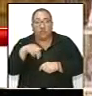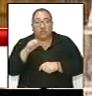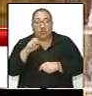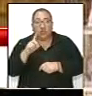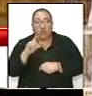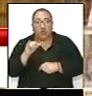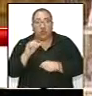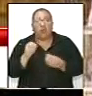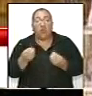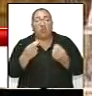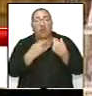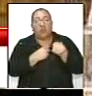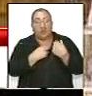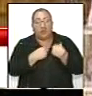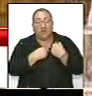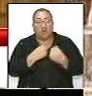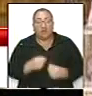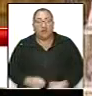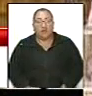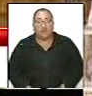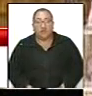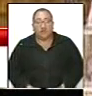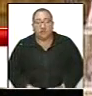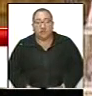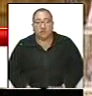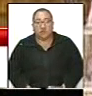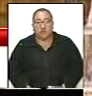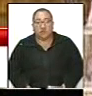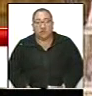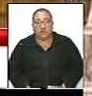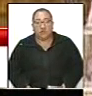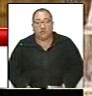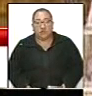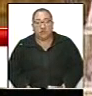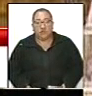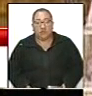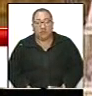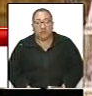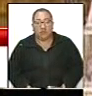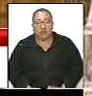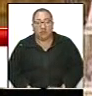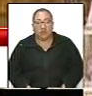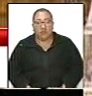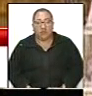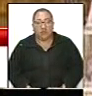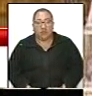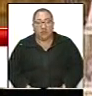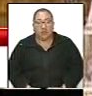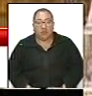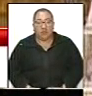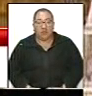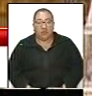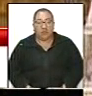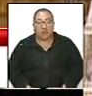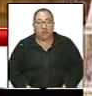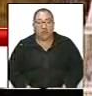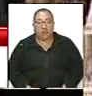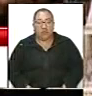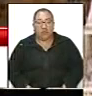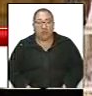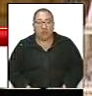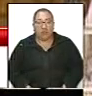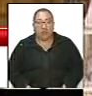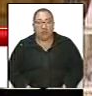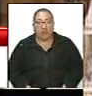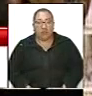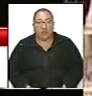como representantes, digamos, de este objetivo de tratar de devolverle la calidad al sistema universitario peruano.